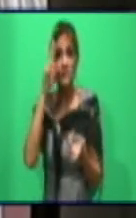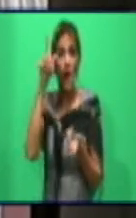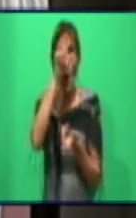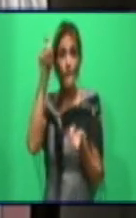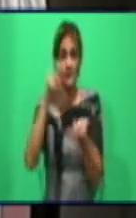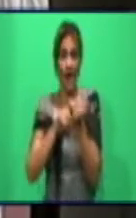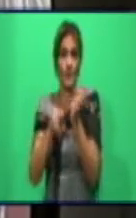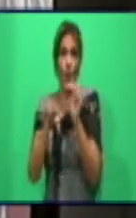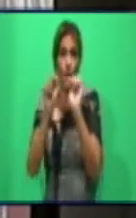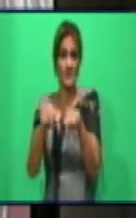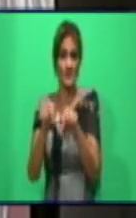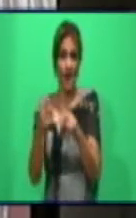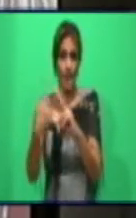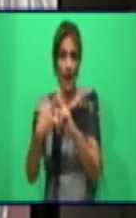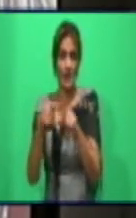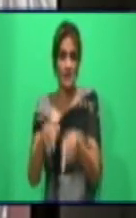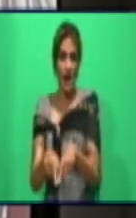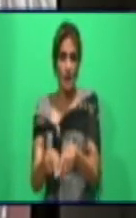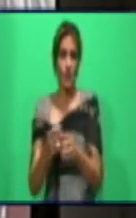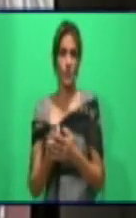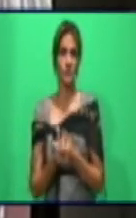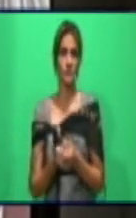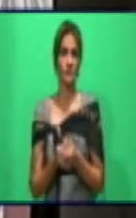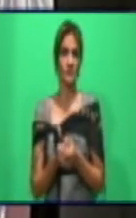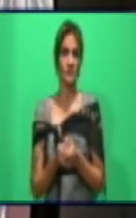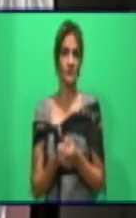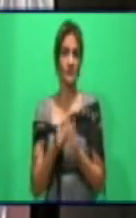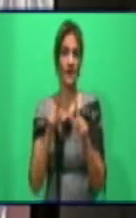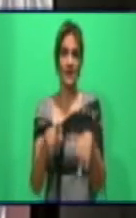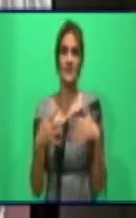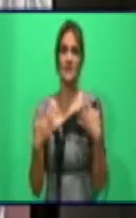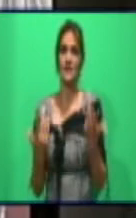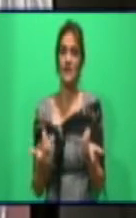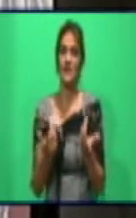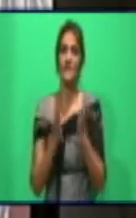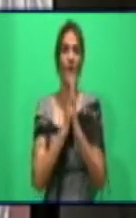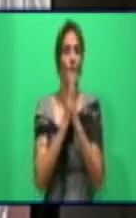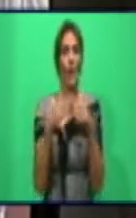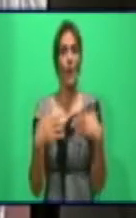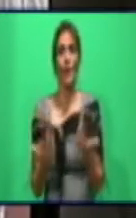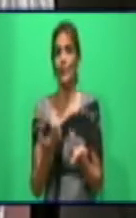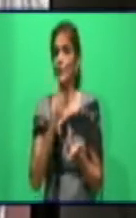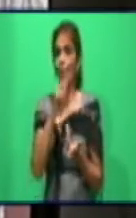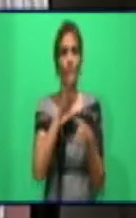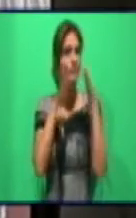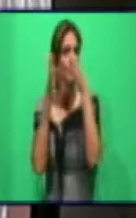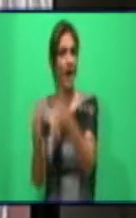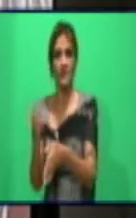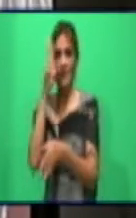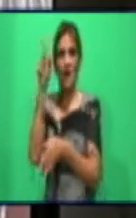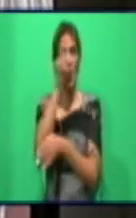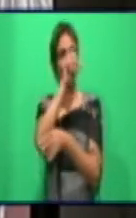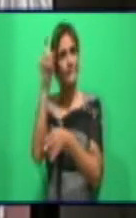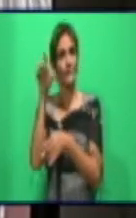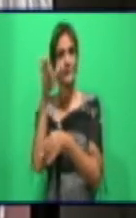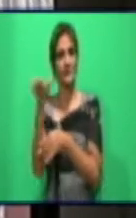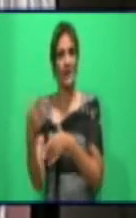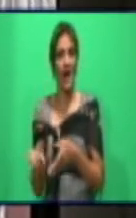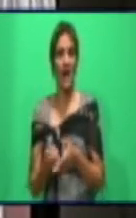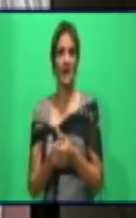provincia tenemos que atenernos si no es imprescindible ir al césped y que sólo se van a atender los casos de